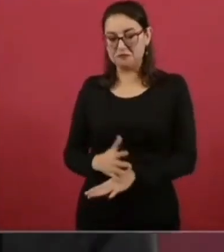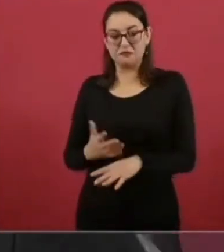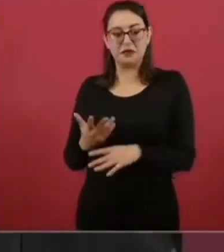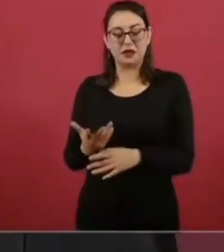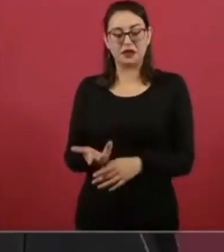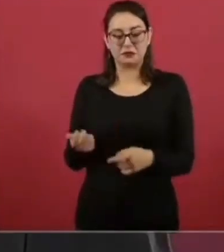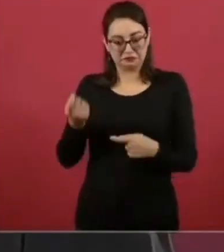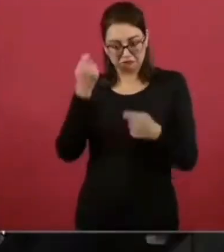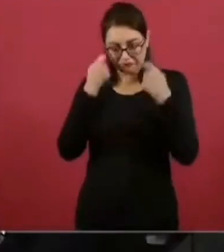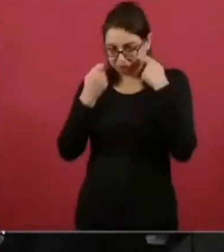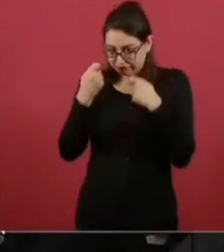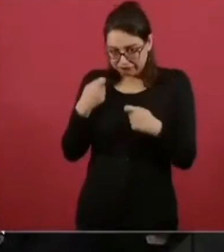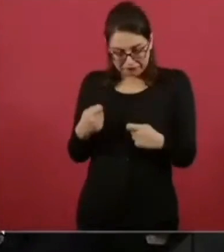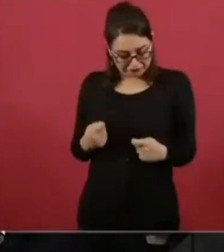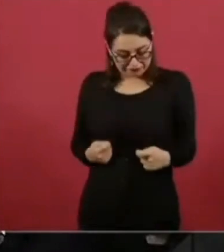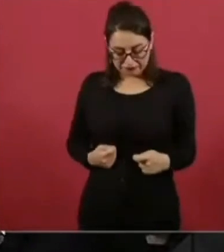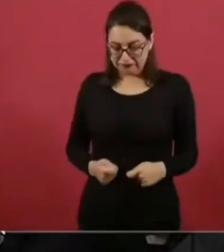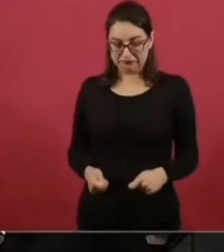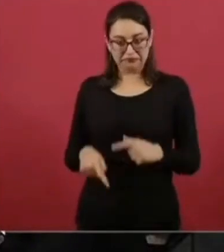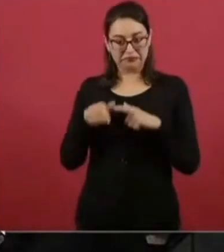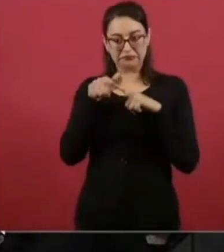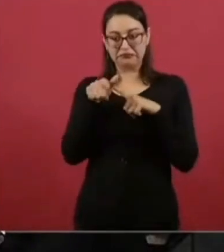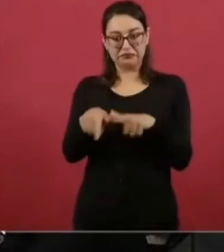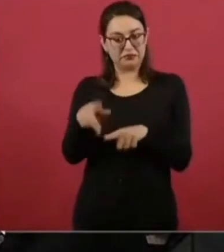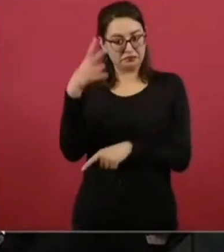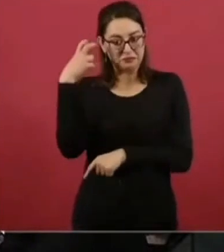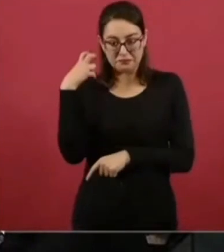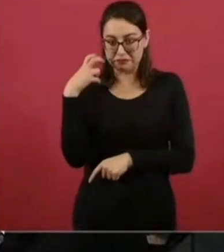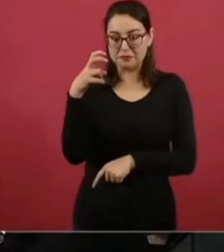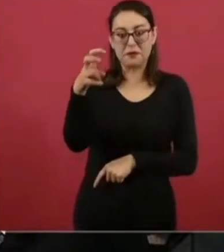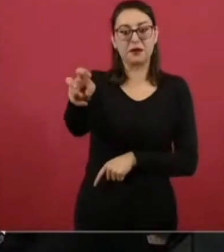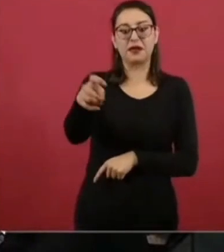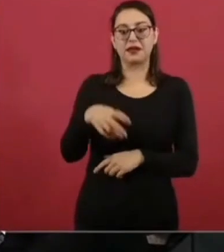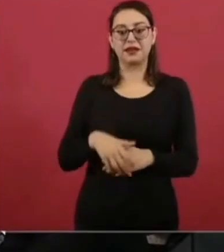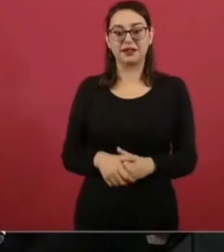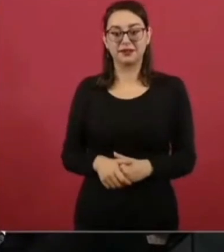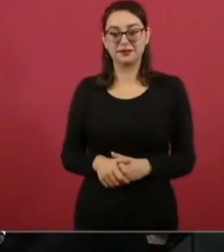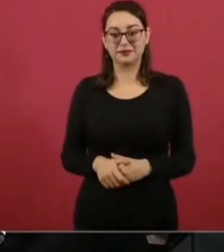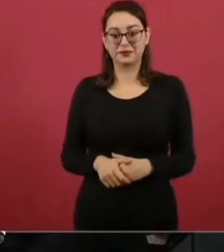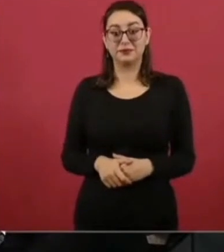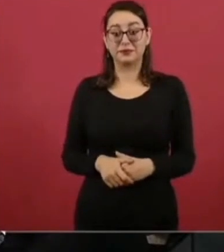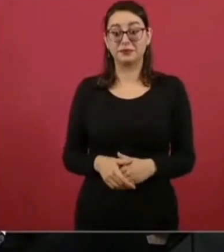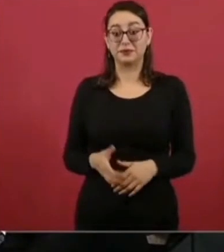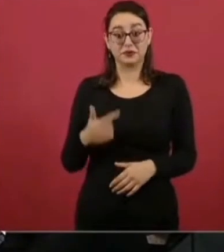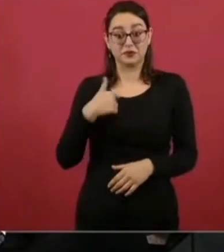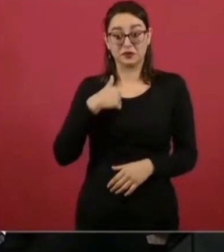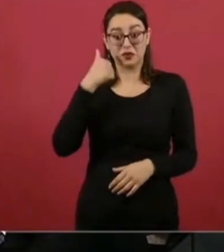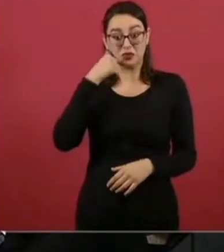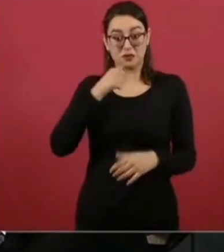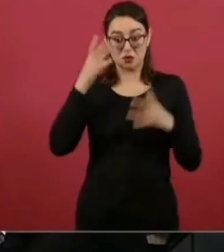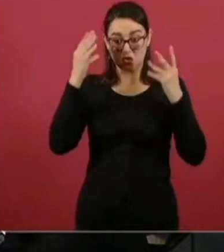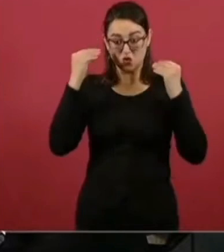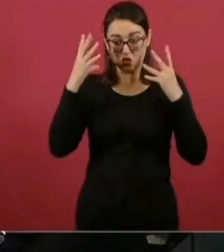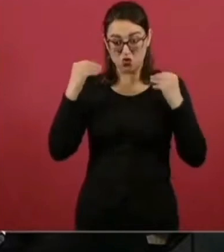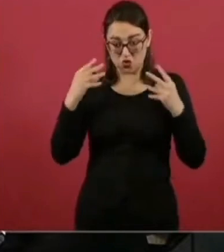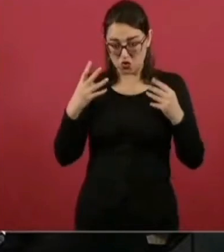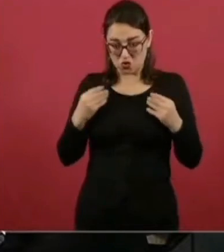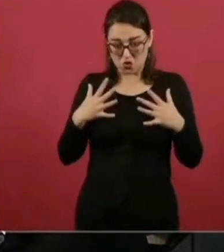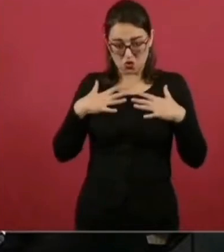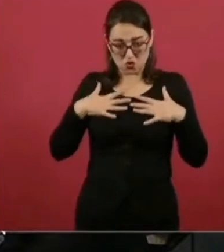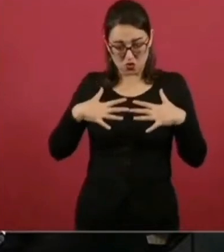de ropa, porque terminaba yo un acto empapado, ya sea por la